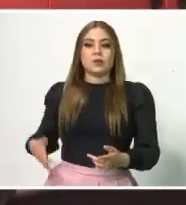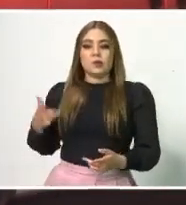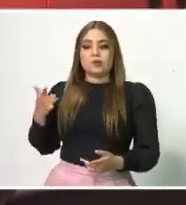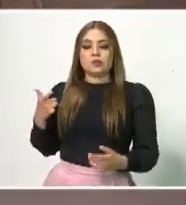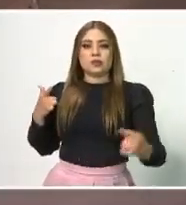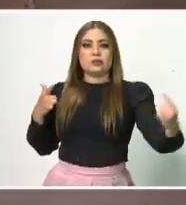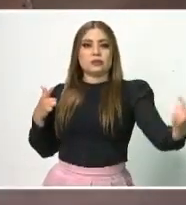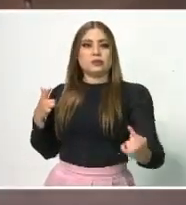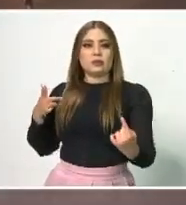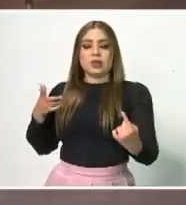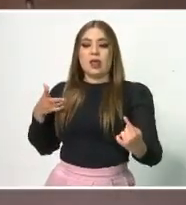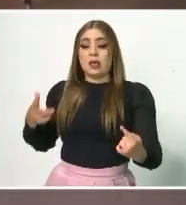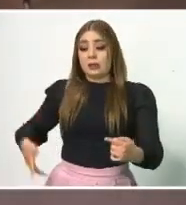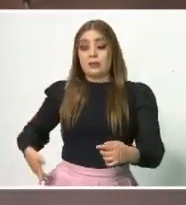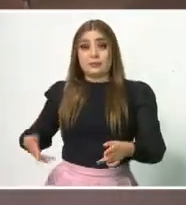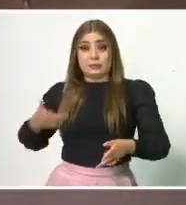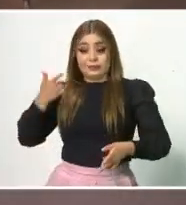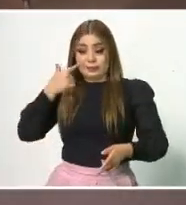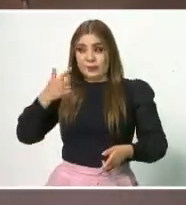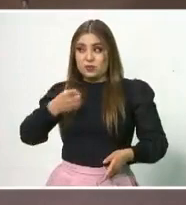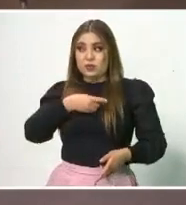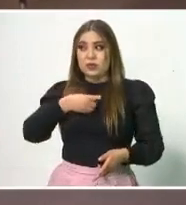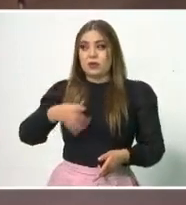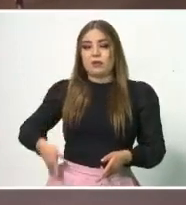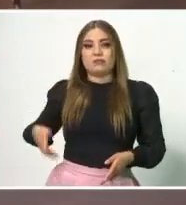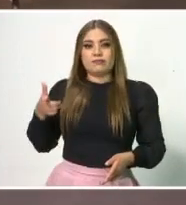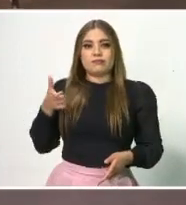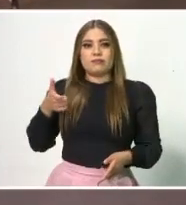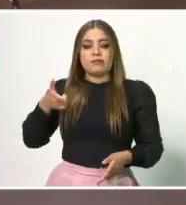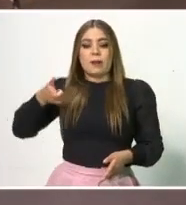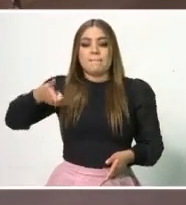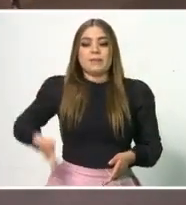se le resbaló de las manos y el arma, al golpear el suelo, se accionó